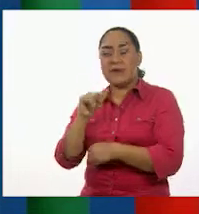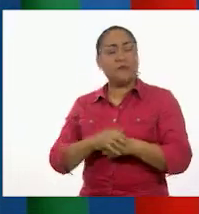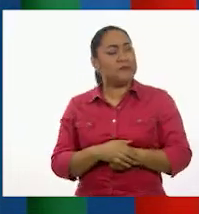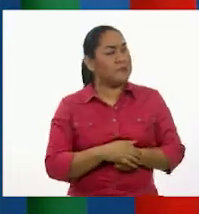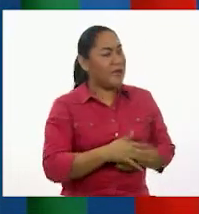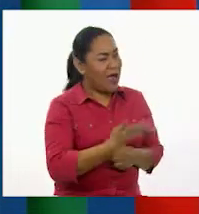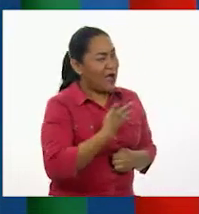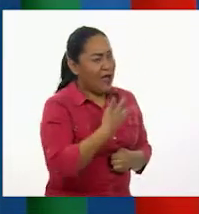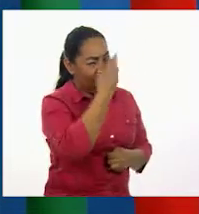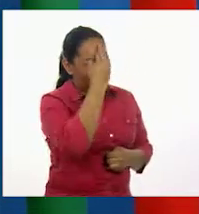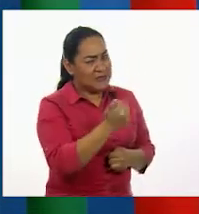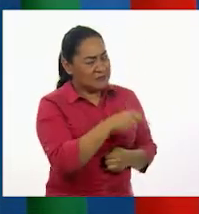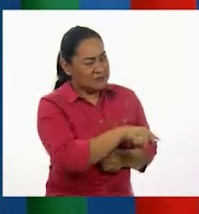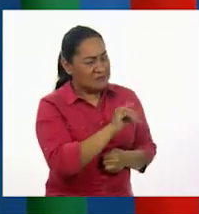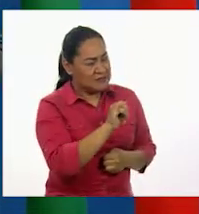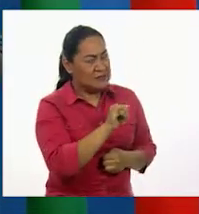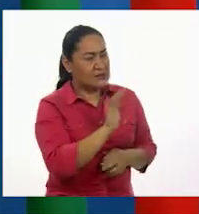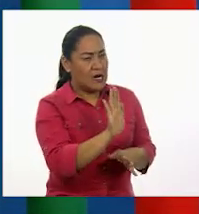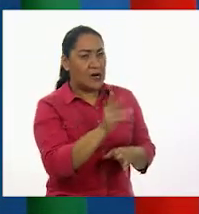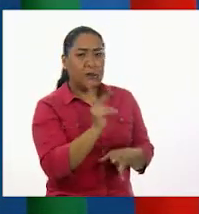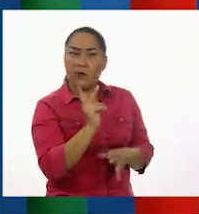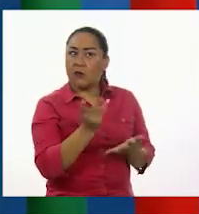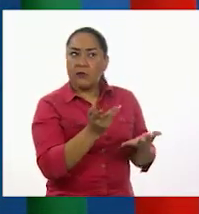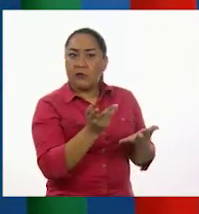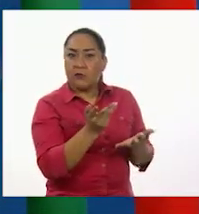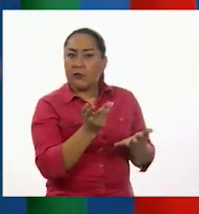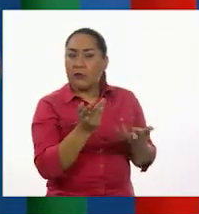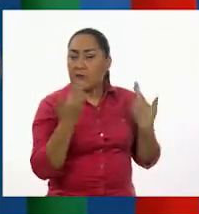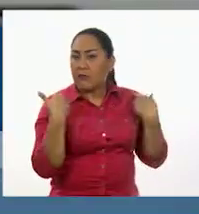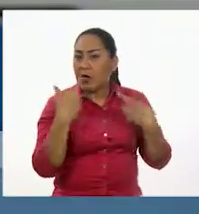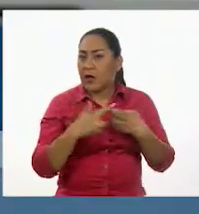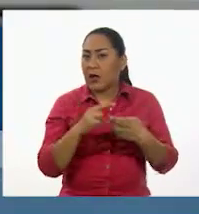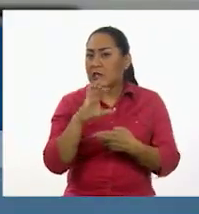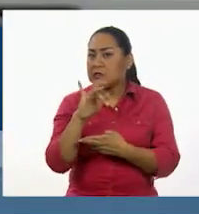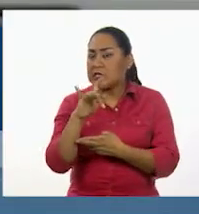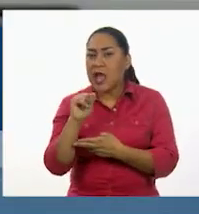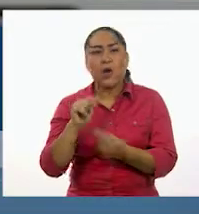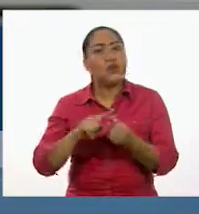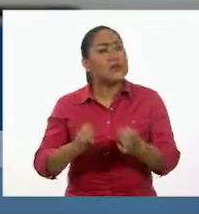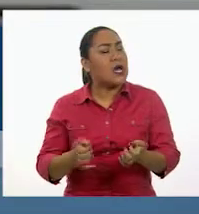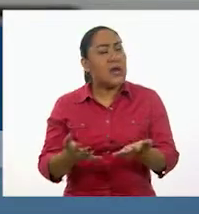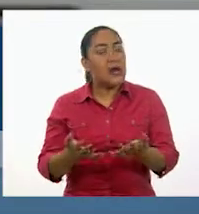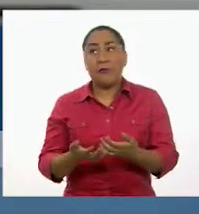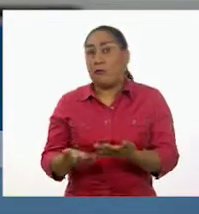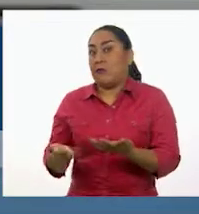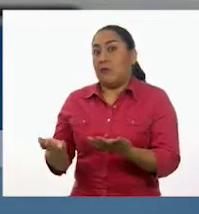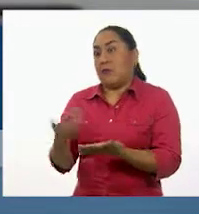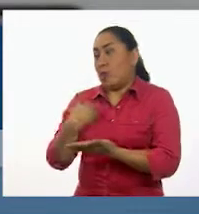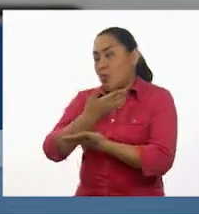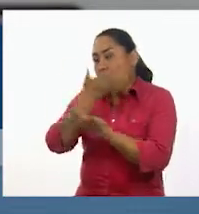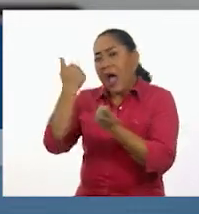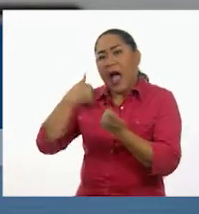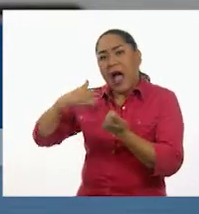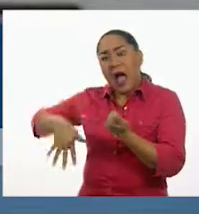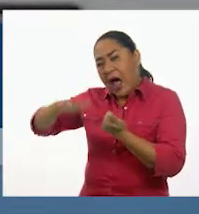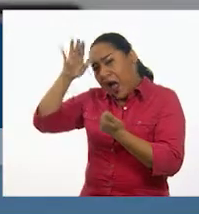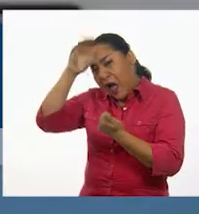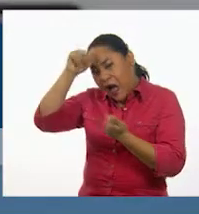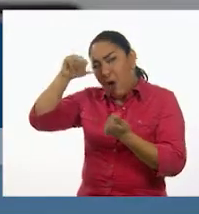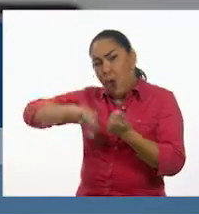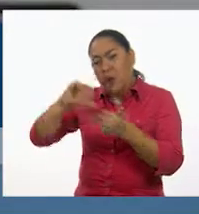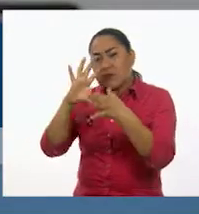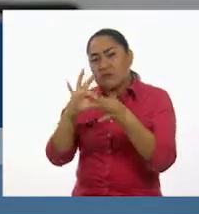razón, pero oye, hablando de eso, ¿dónde está la maestra Cecilia? No sé, pero quedamos en que hoy íbamos a seguir trabajando con